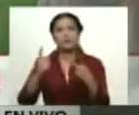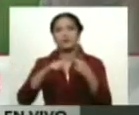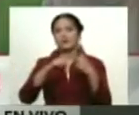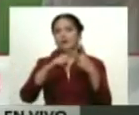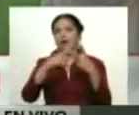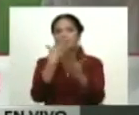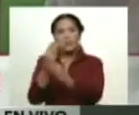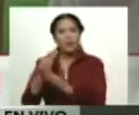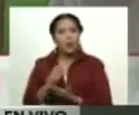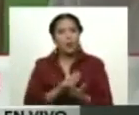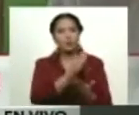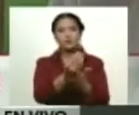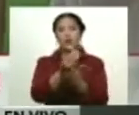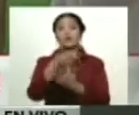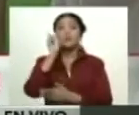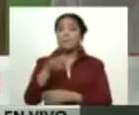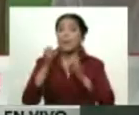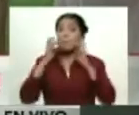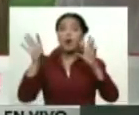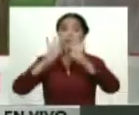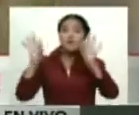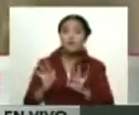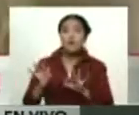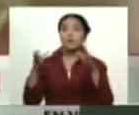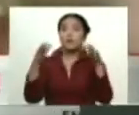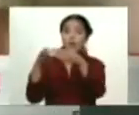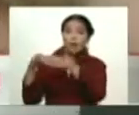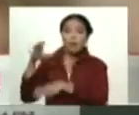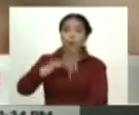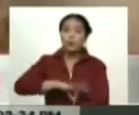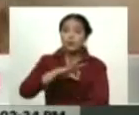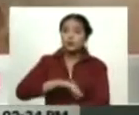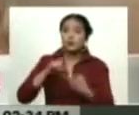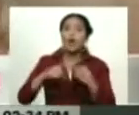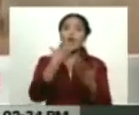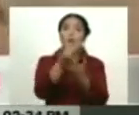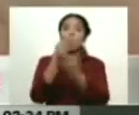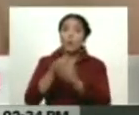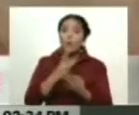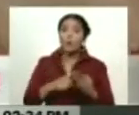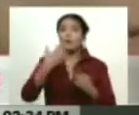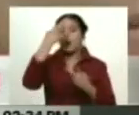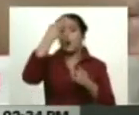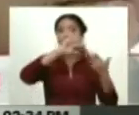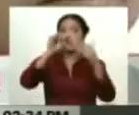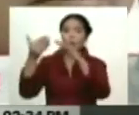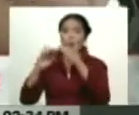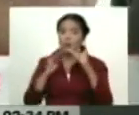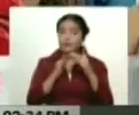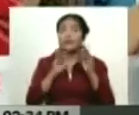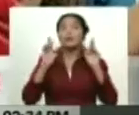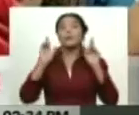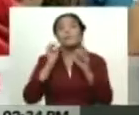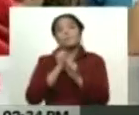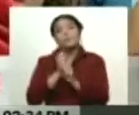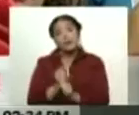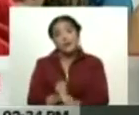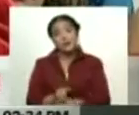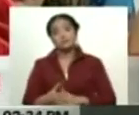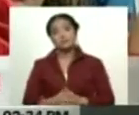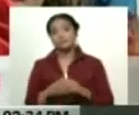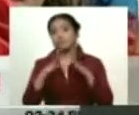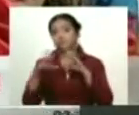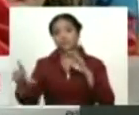comunidades, y de esas maravillosas formas de movimientos sociales, comunas, consejos comunales que han surgido. Esperamos, bueno, que sea una